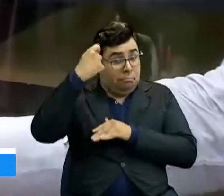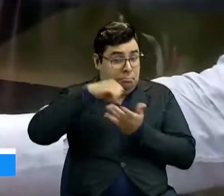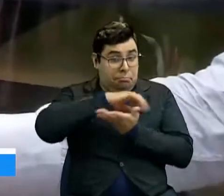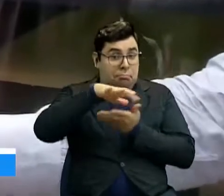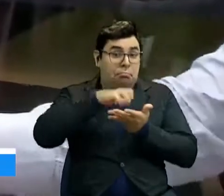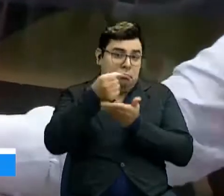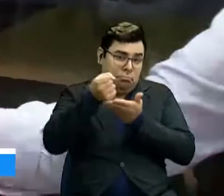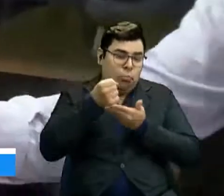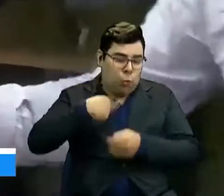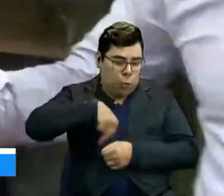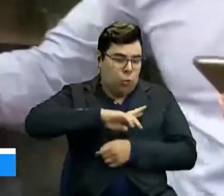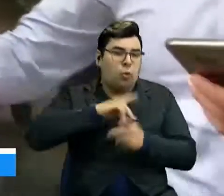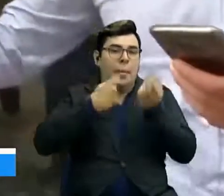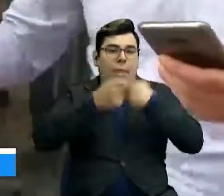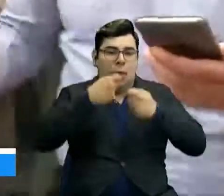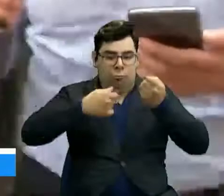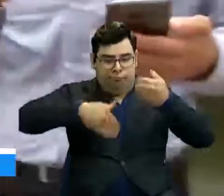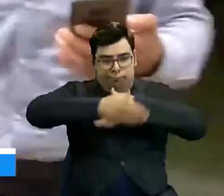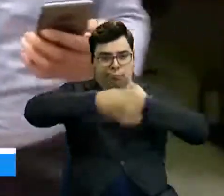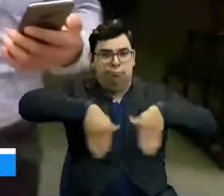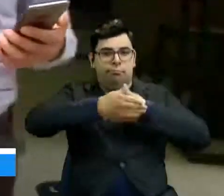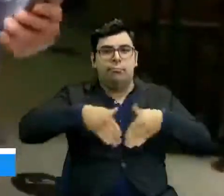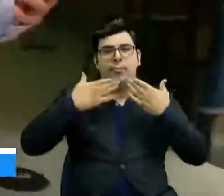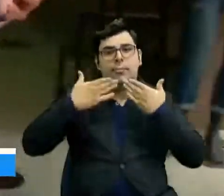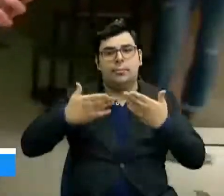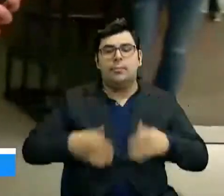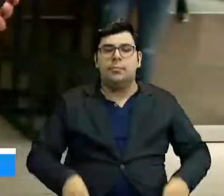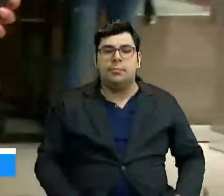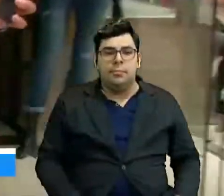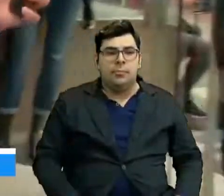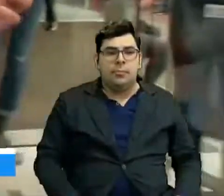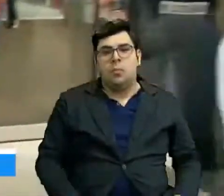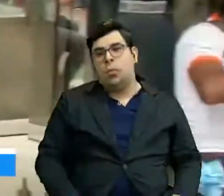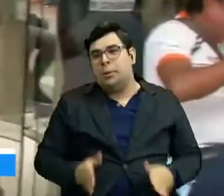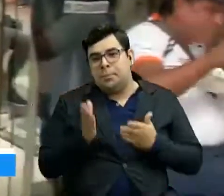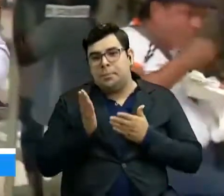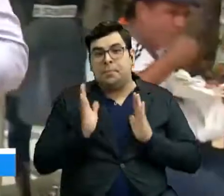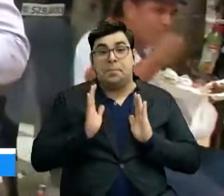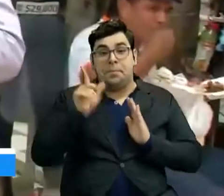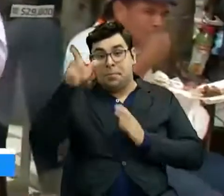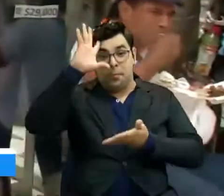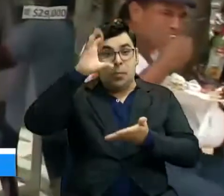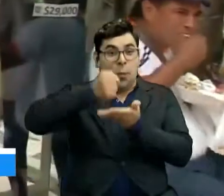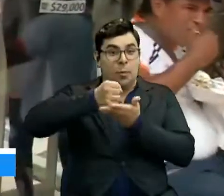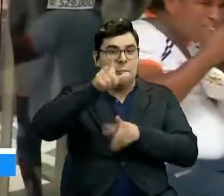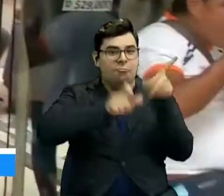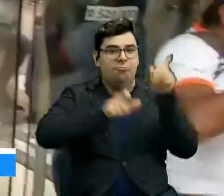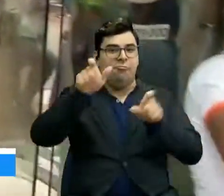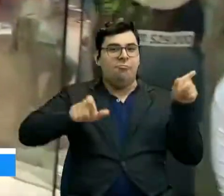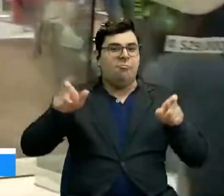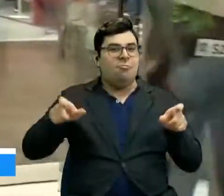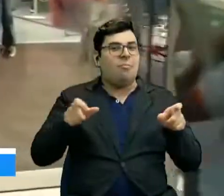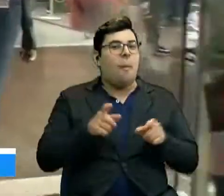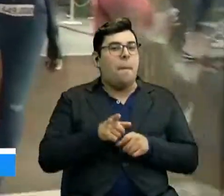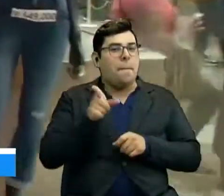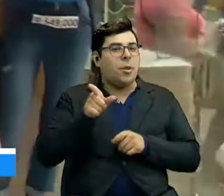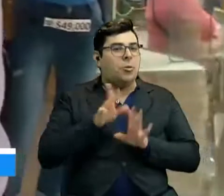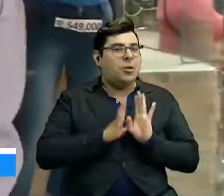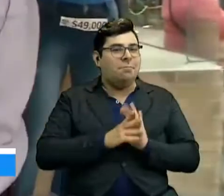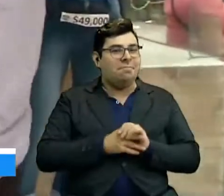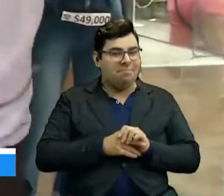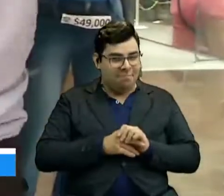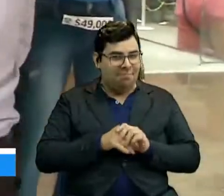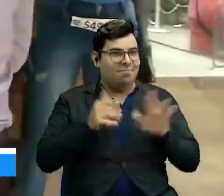vendedores ambulantes gracias bueno muchas gracias hasta la opinión de las personas de las personas que